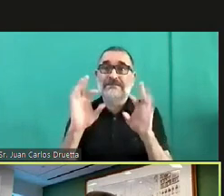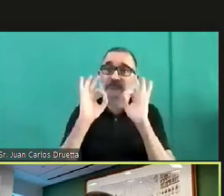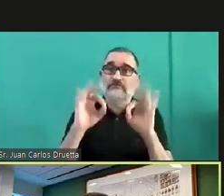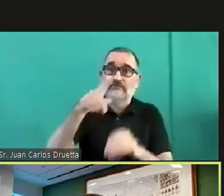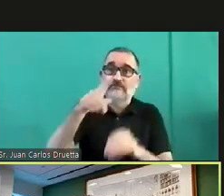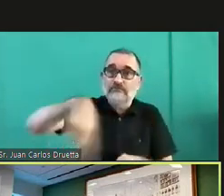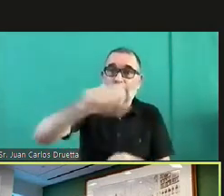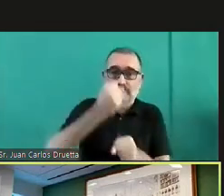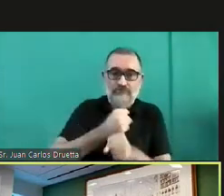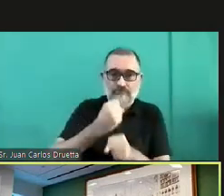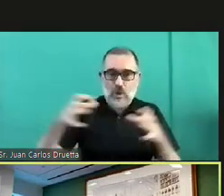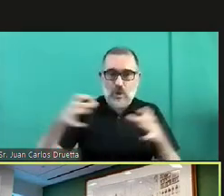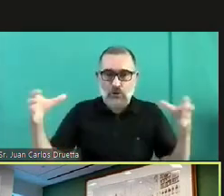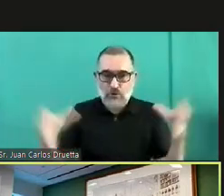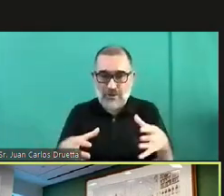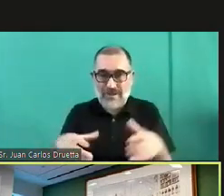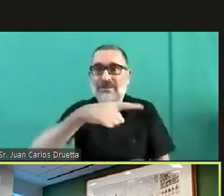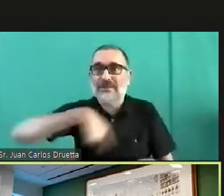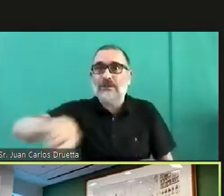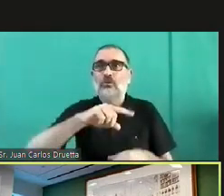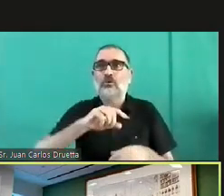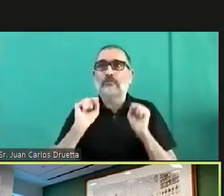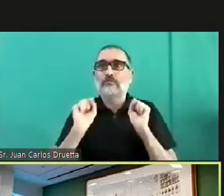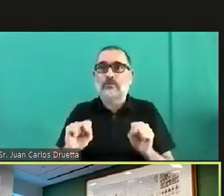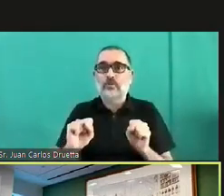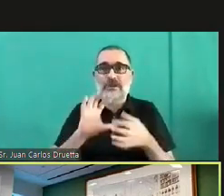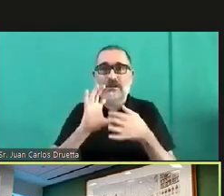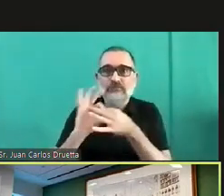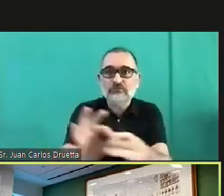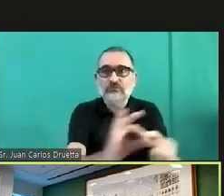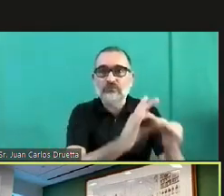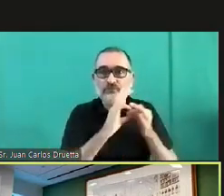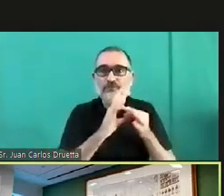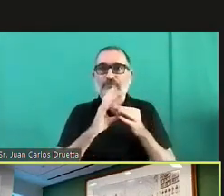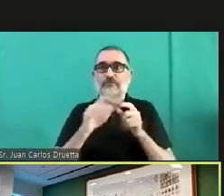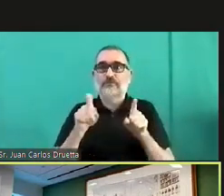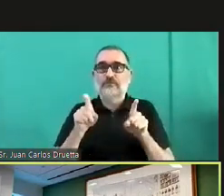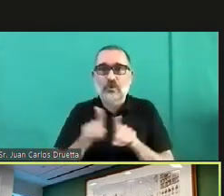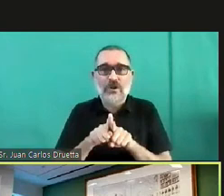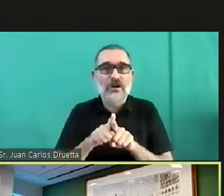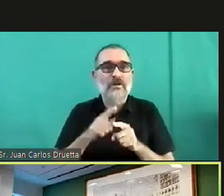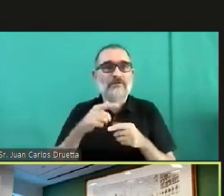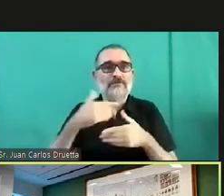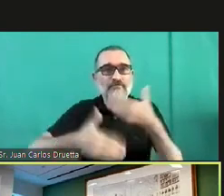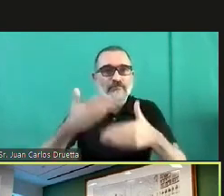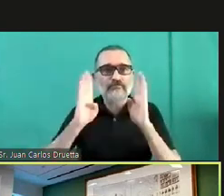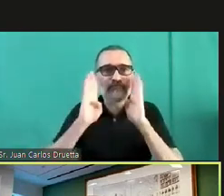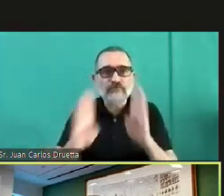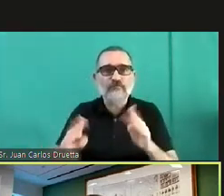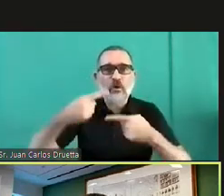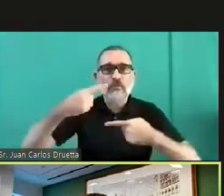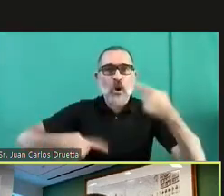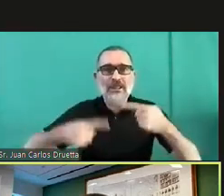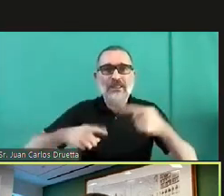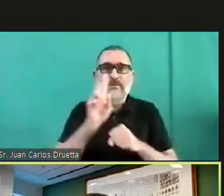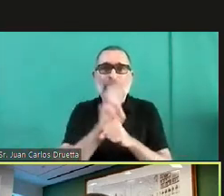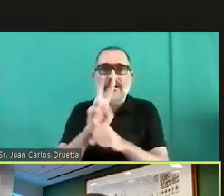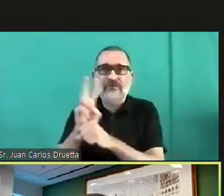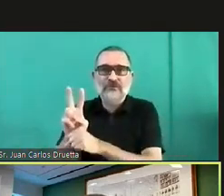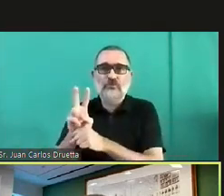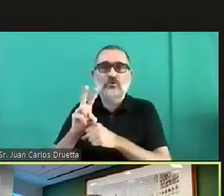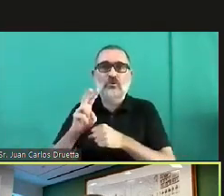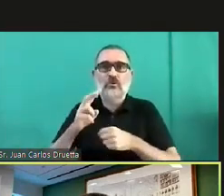latina' después de años de experiencia hemos aprendido de que se requiere de un enfoque multisectorial